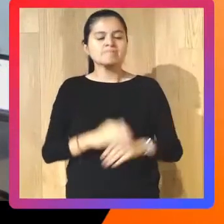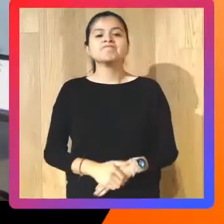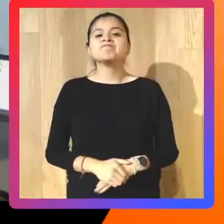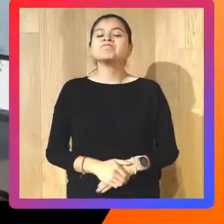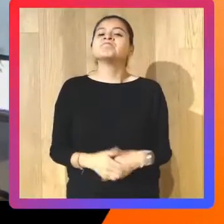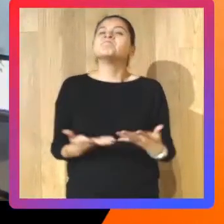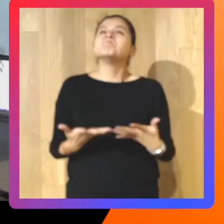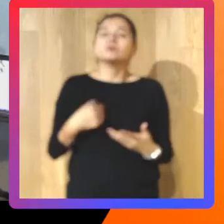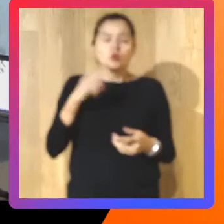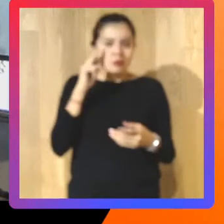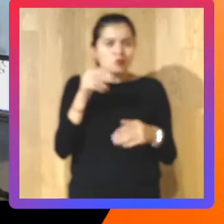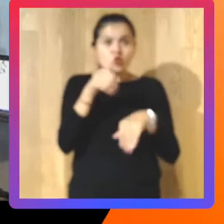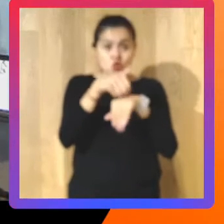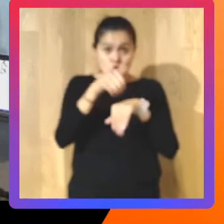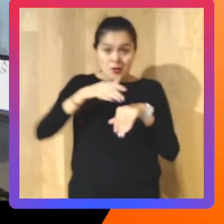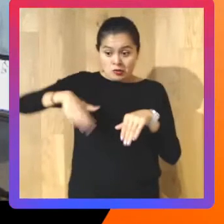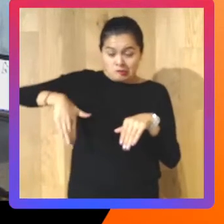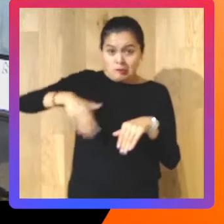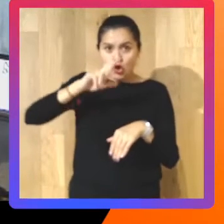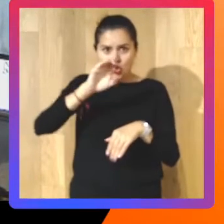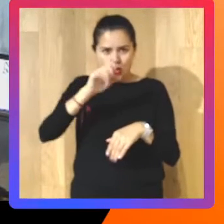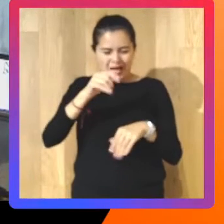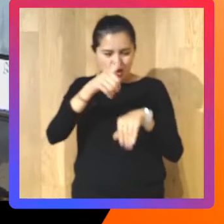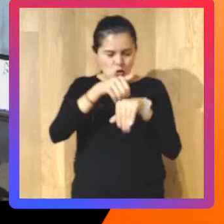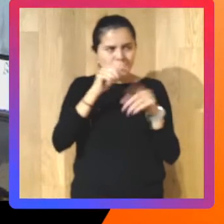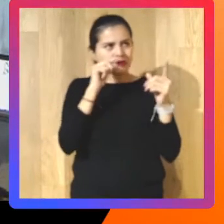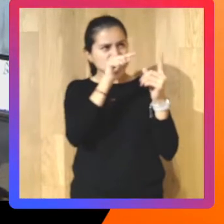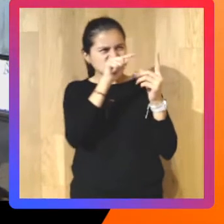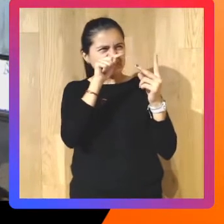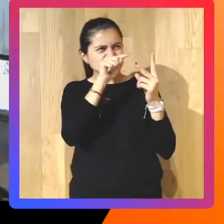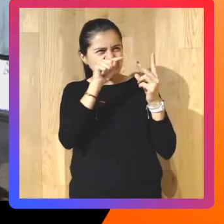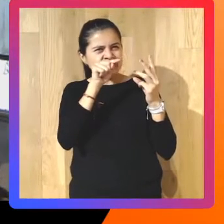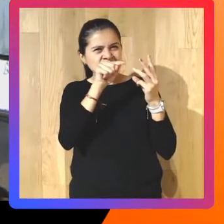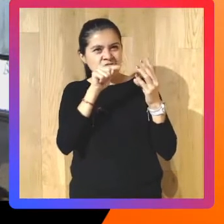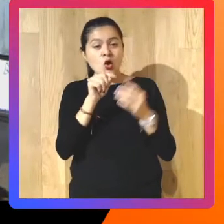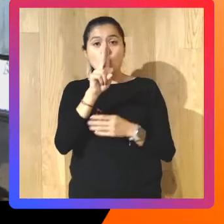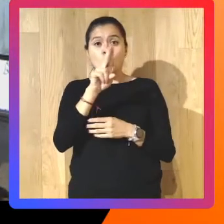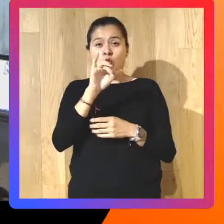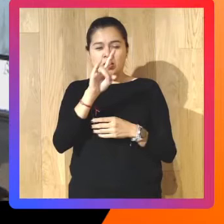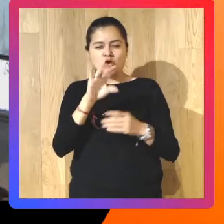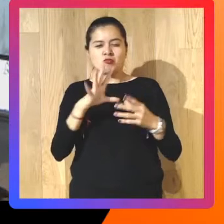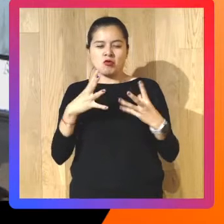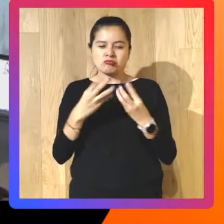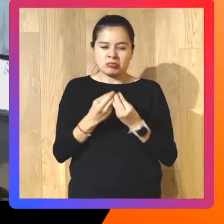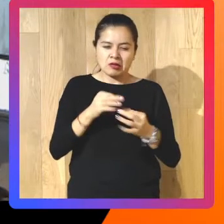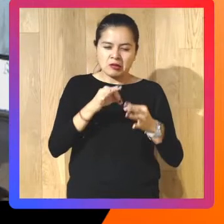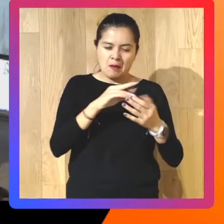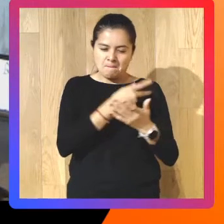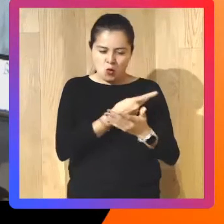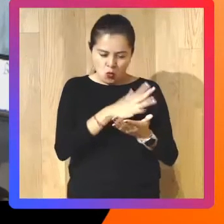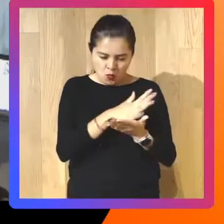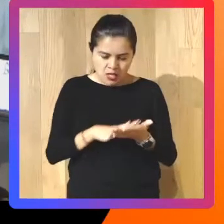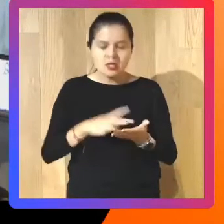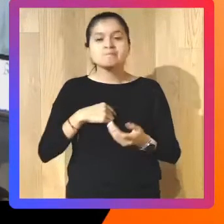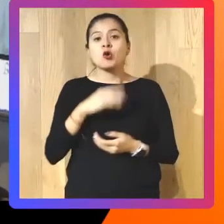Y cuando oímos los datos que nos presentó Rogelio, de Unidos por la Causa de la Pobreza, en donde más de